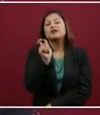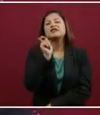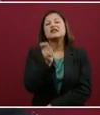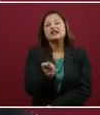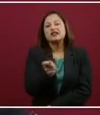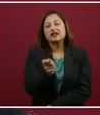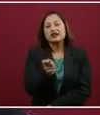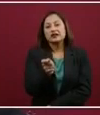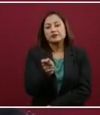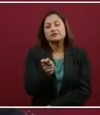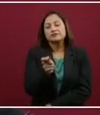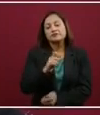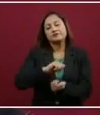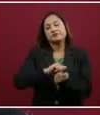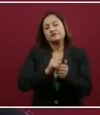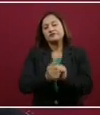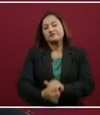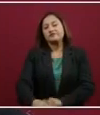significa privatizar.